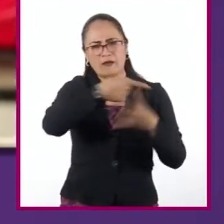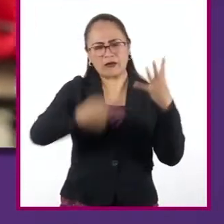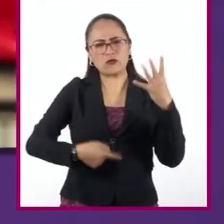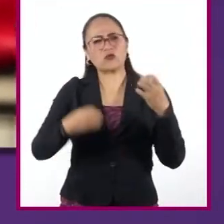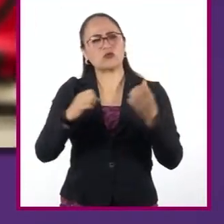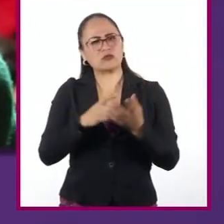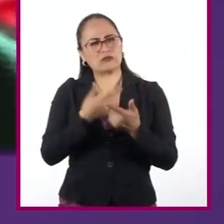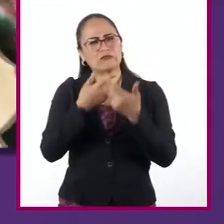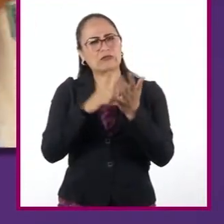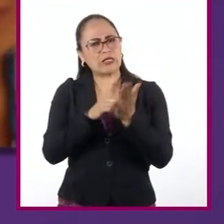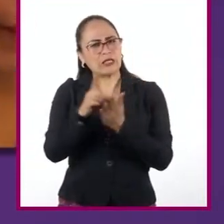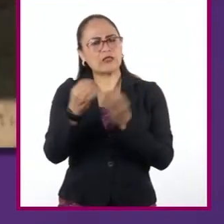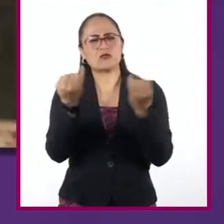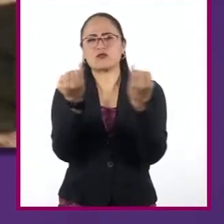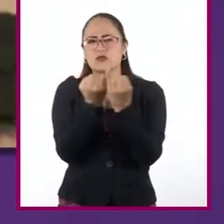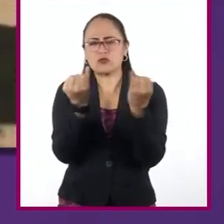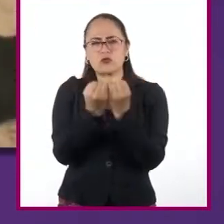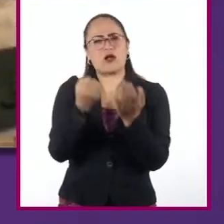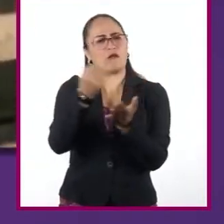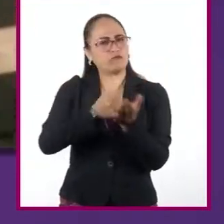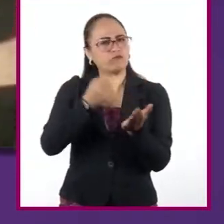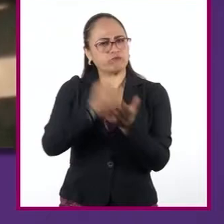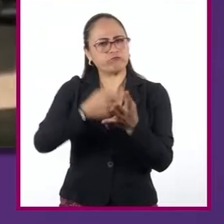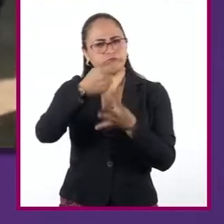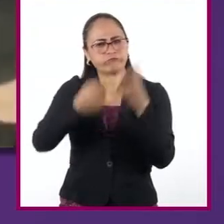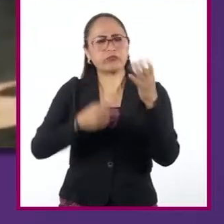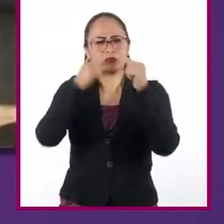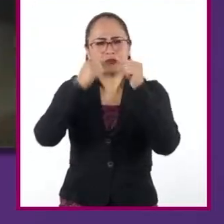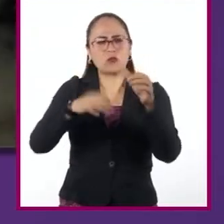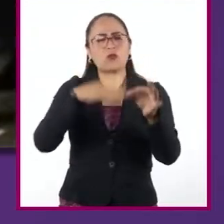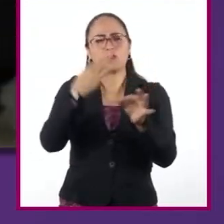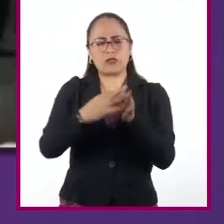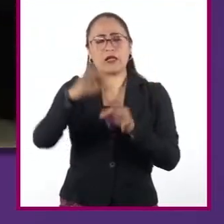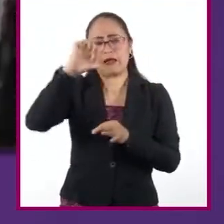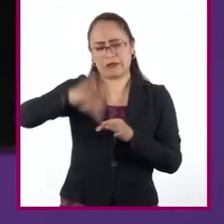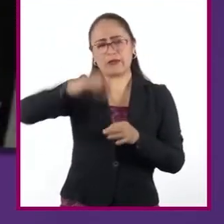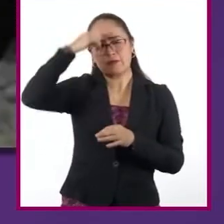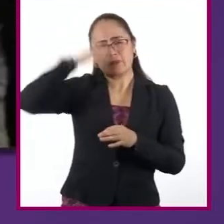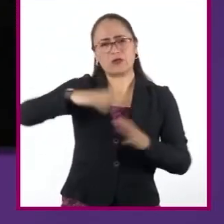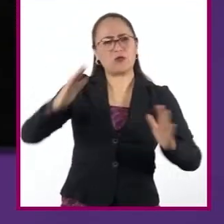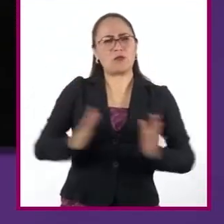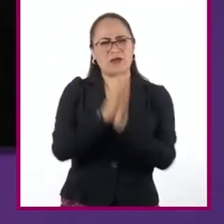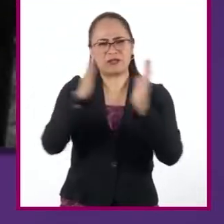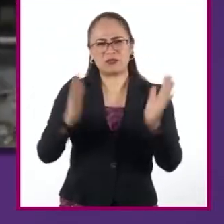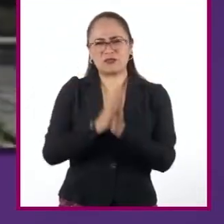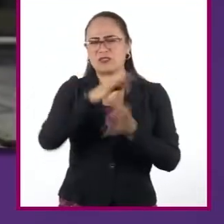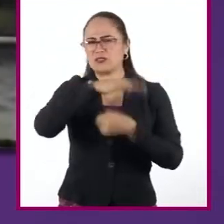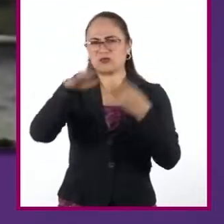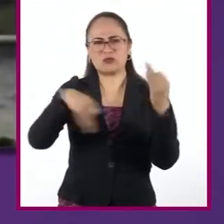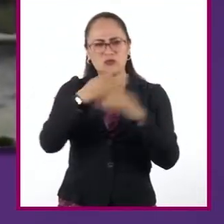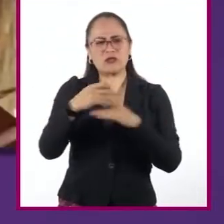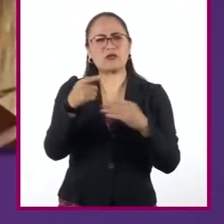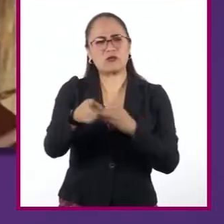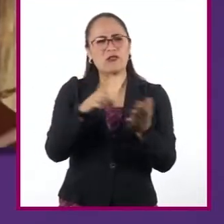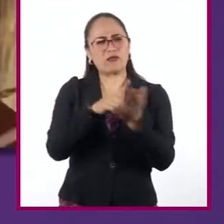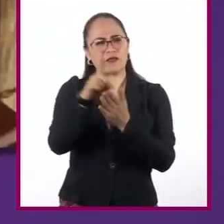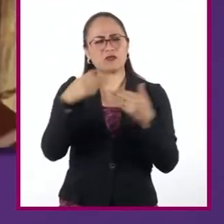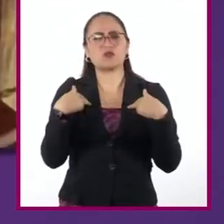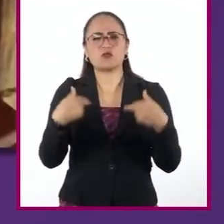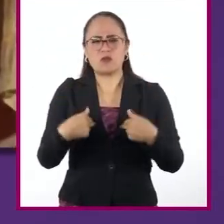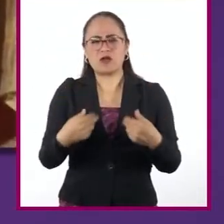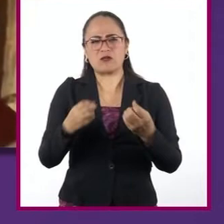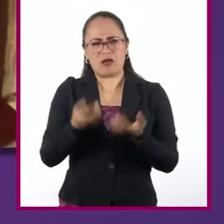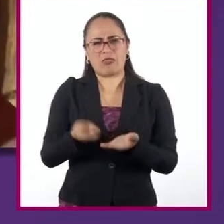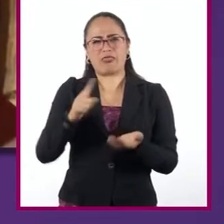derechos iguales y exigibles. En México, la democracia que vivimos nos permite asegurar que se respeten nuestros derechos humanos y nuestra